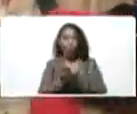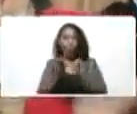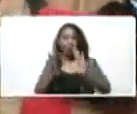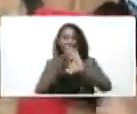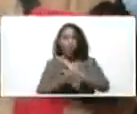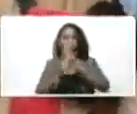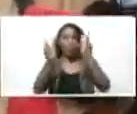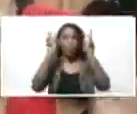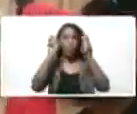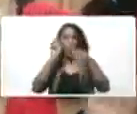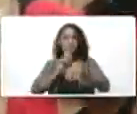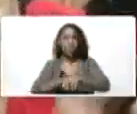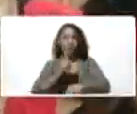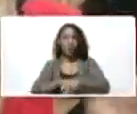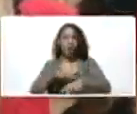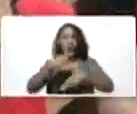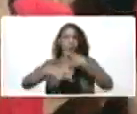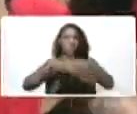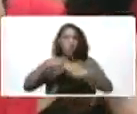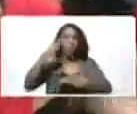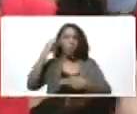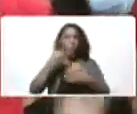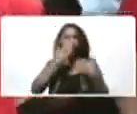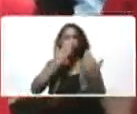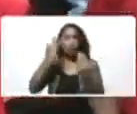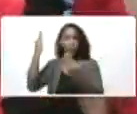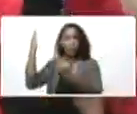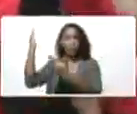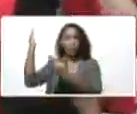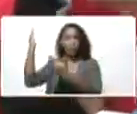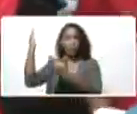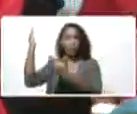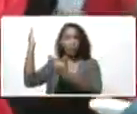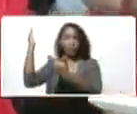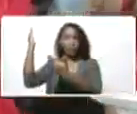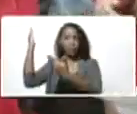Nueva Época y la Revolución Bolivariana.